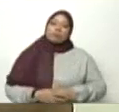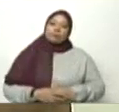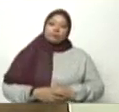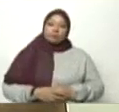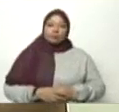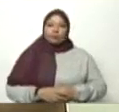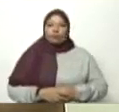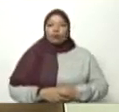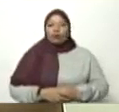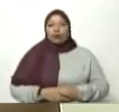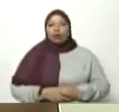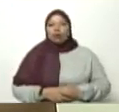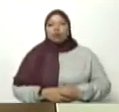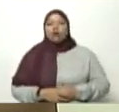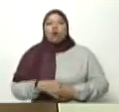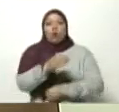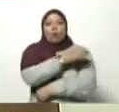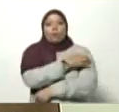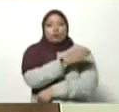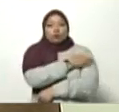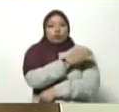suficiente jerarquía en la oposición